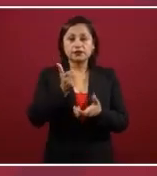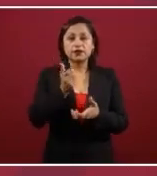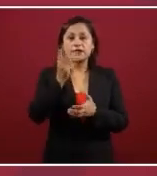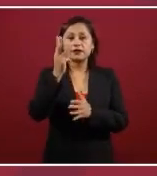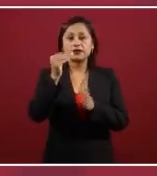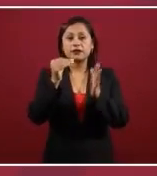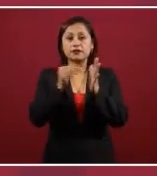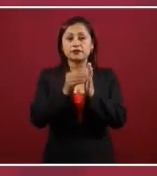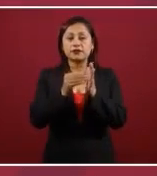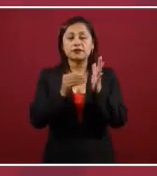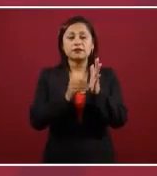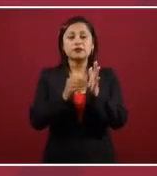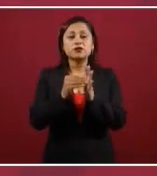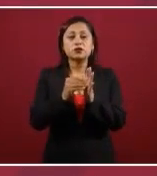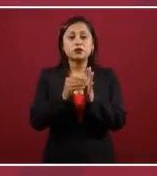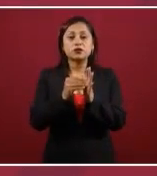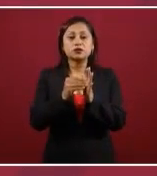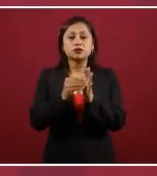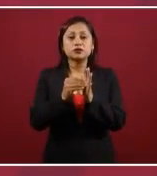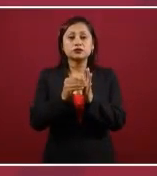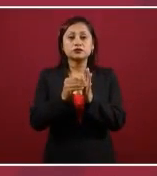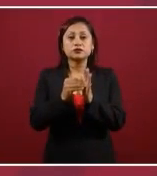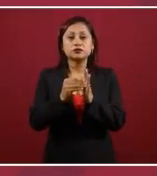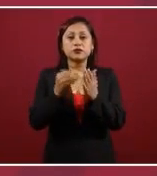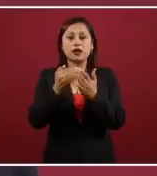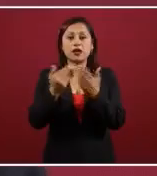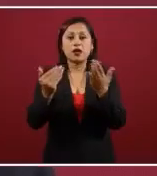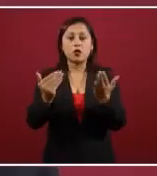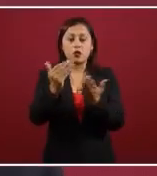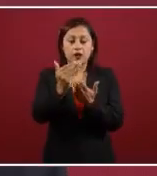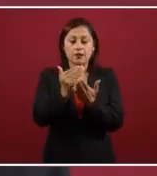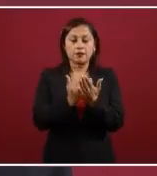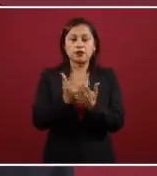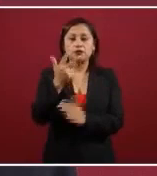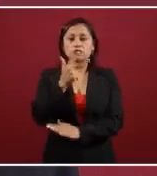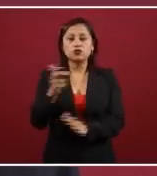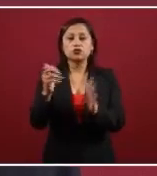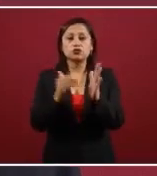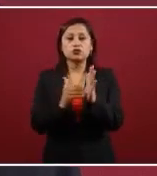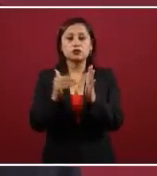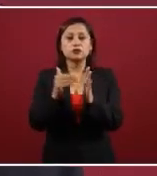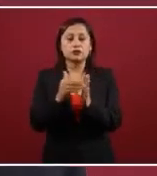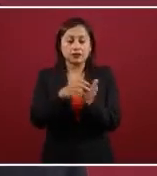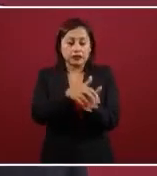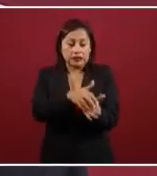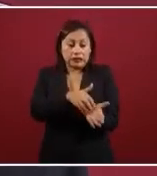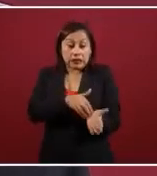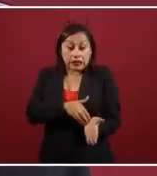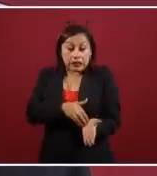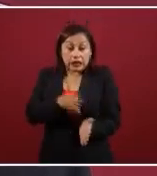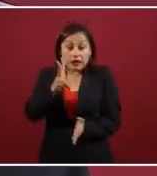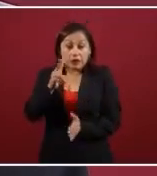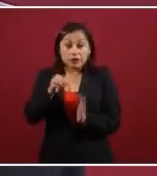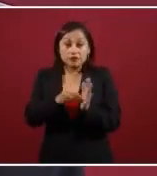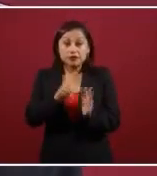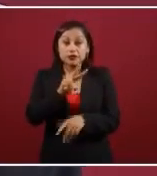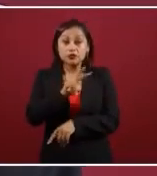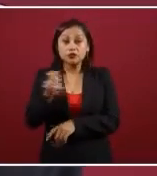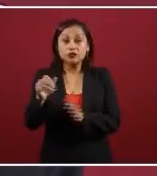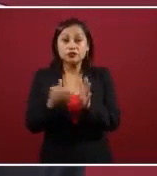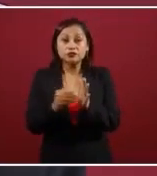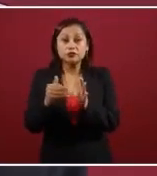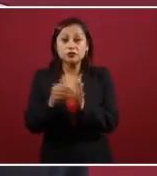y ahora va a ejercer 800 millones. Un ahorro de 2,200 millones.